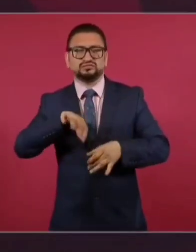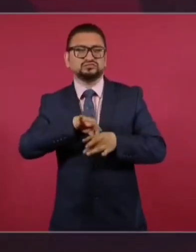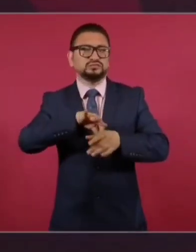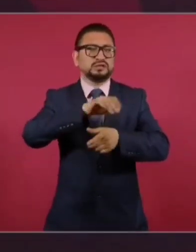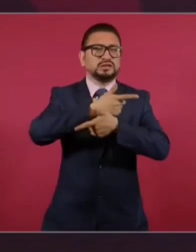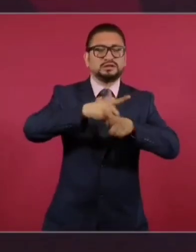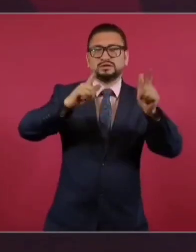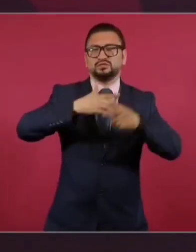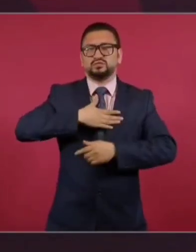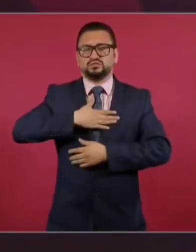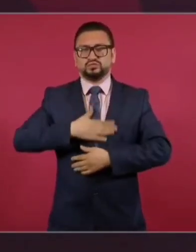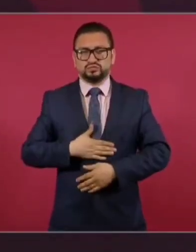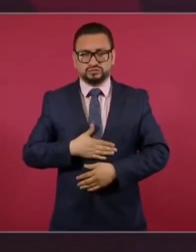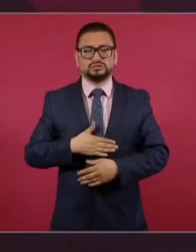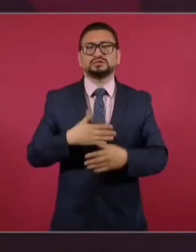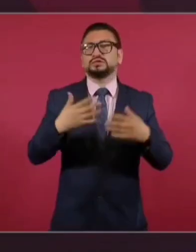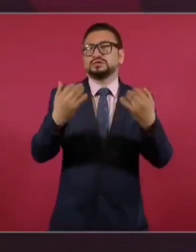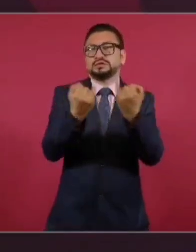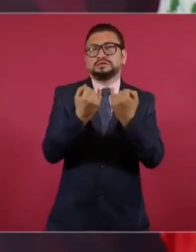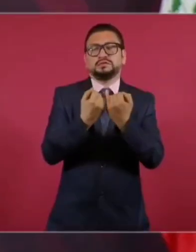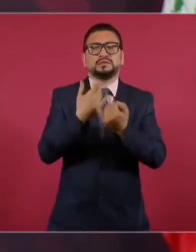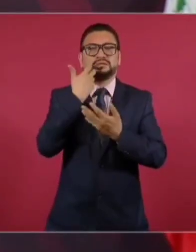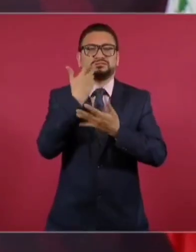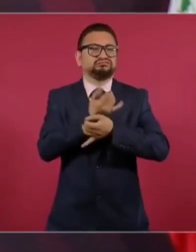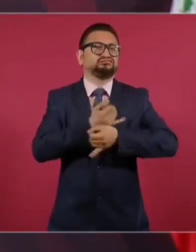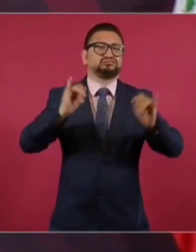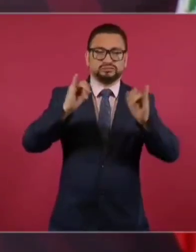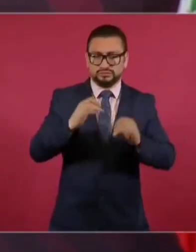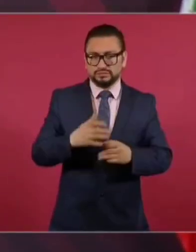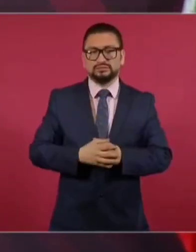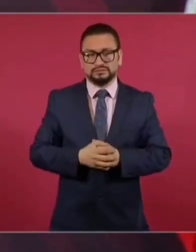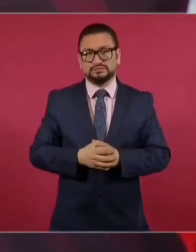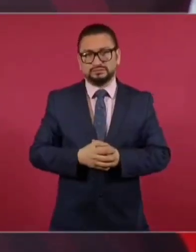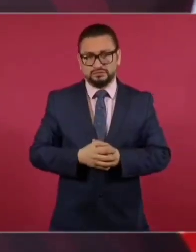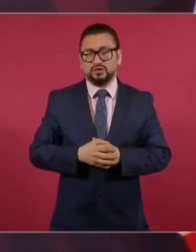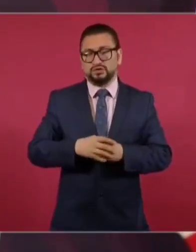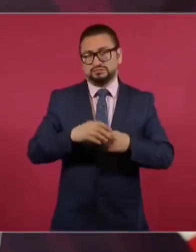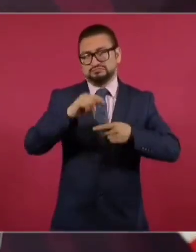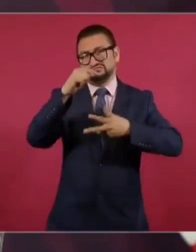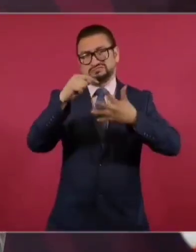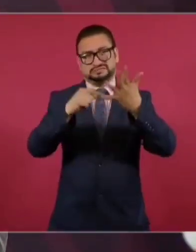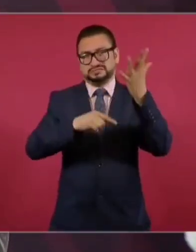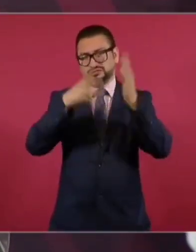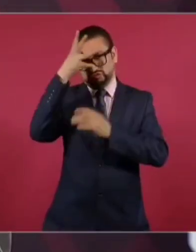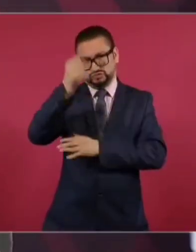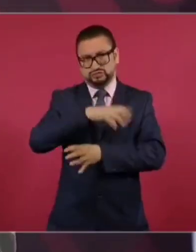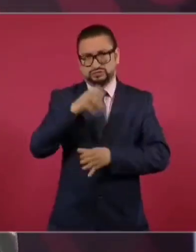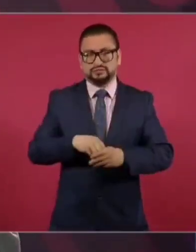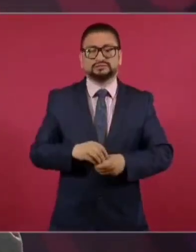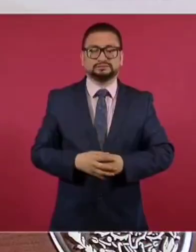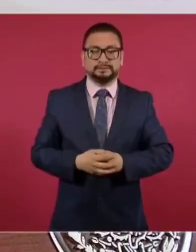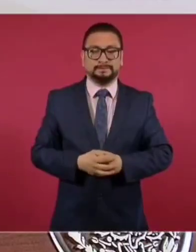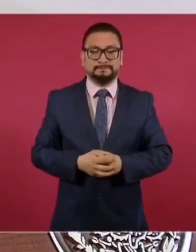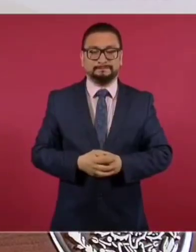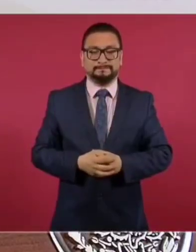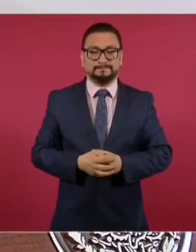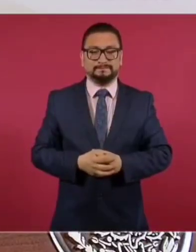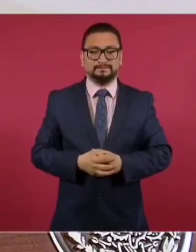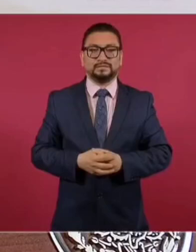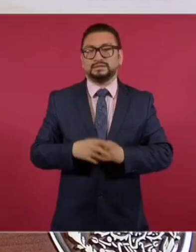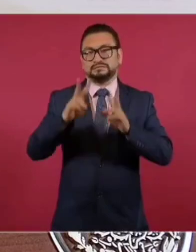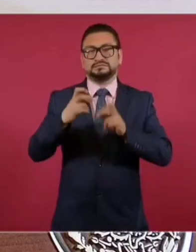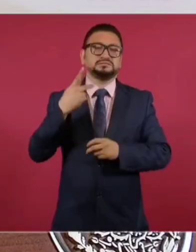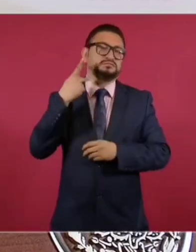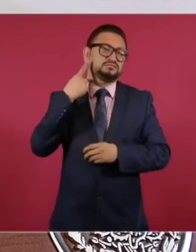justicia y por la independencia, en sentido amplio, que la